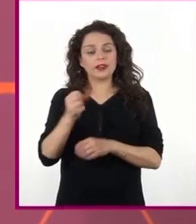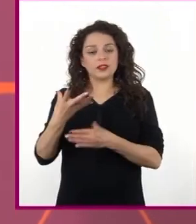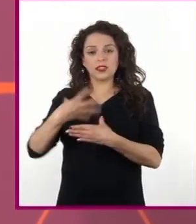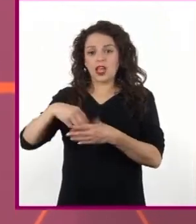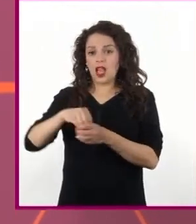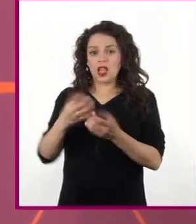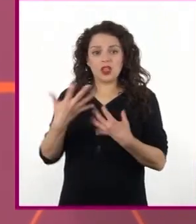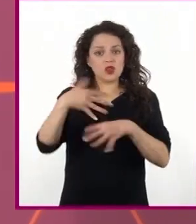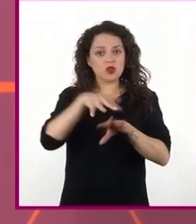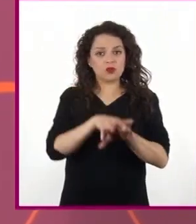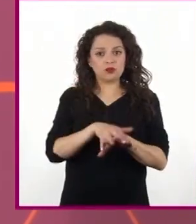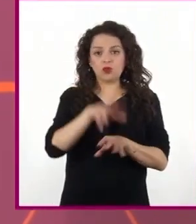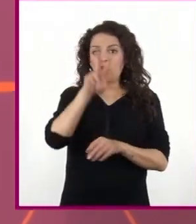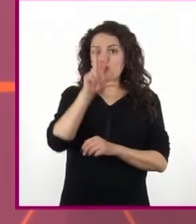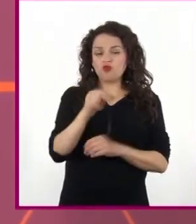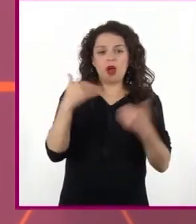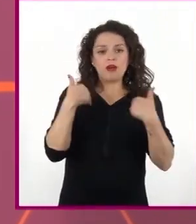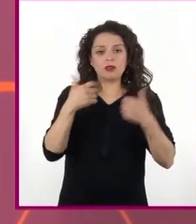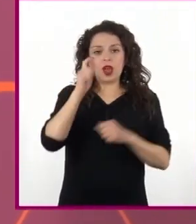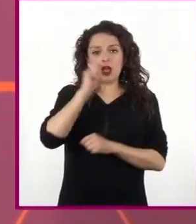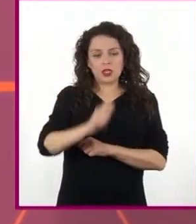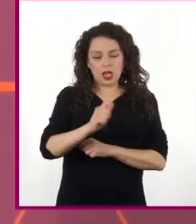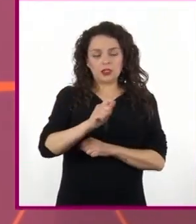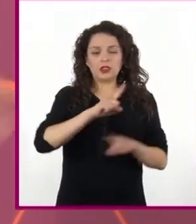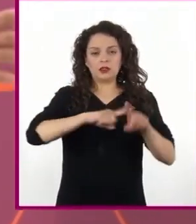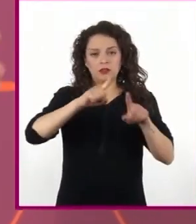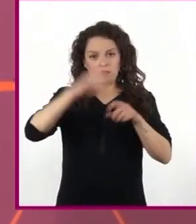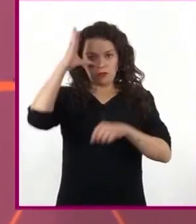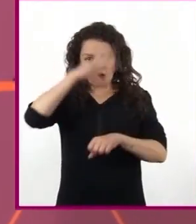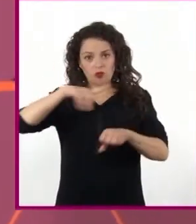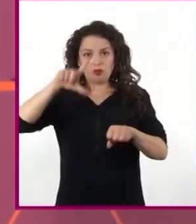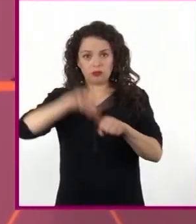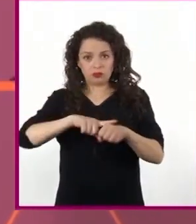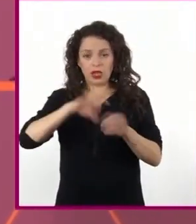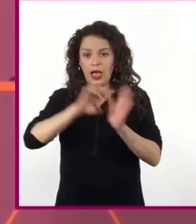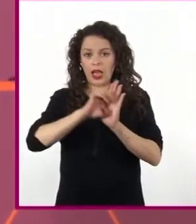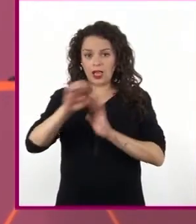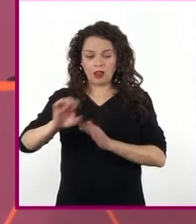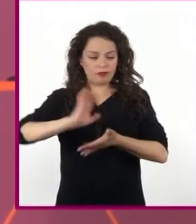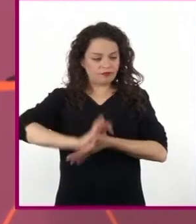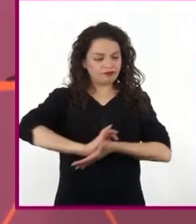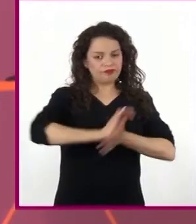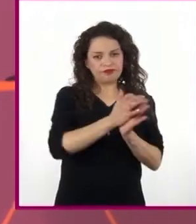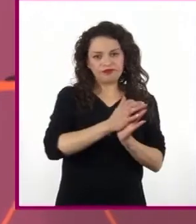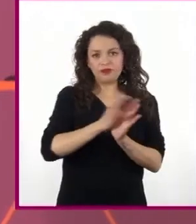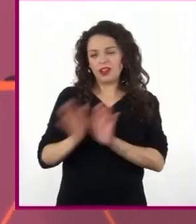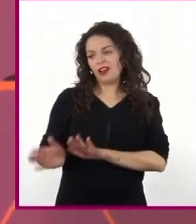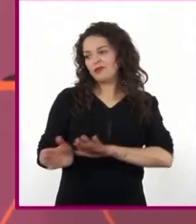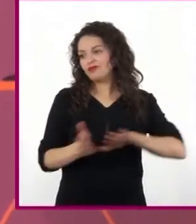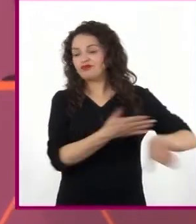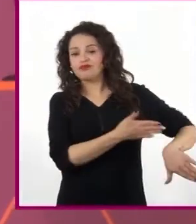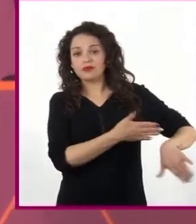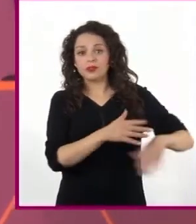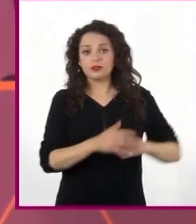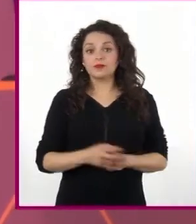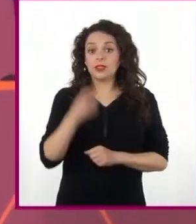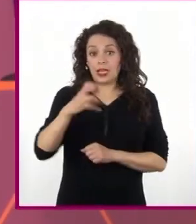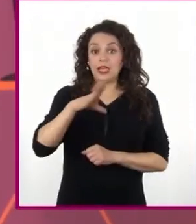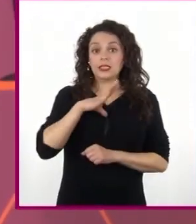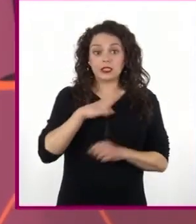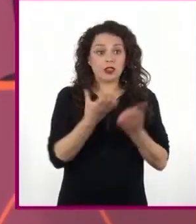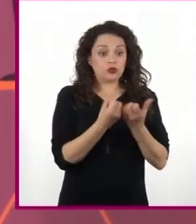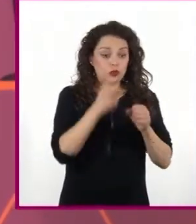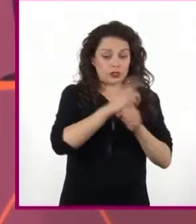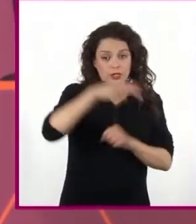la interculturalidad, tales como la discriminación y la exclusión. Esta situación se presenta en la sociedad mexicana en